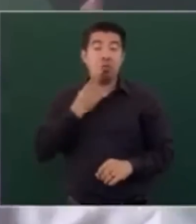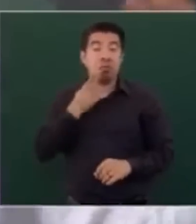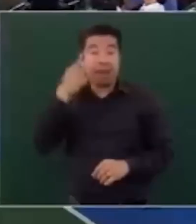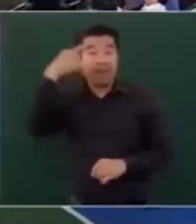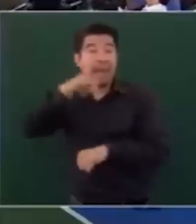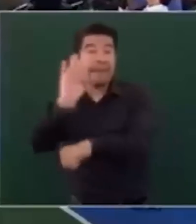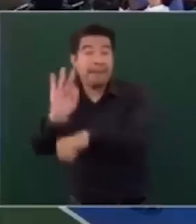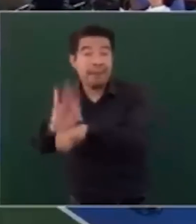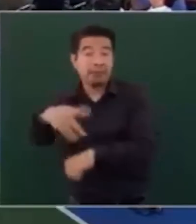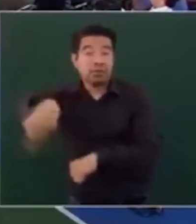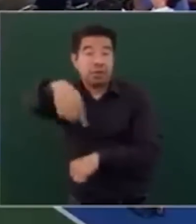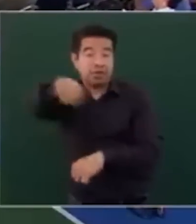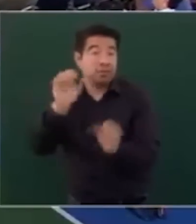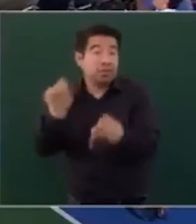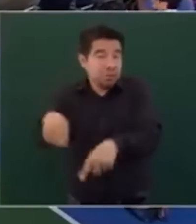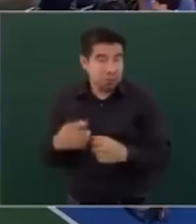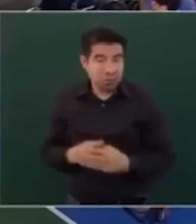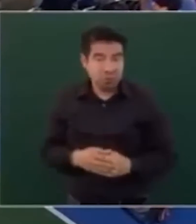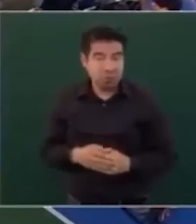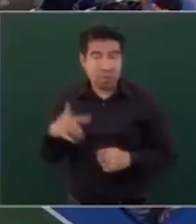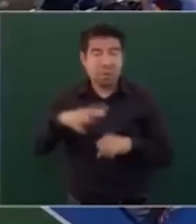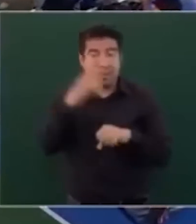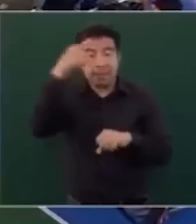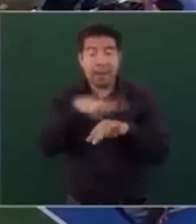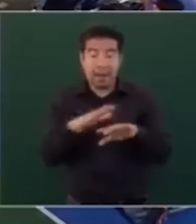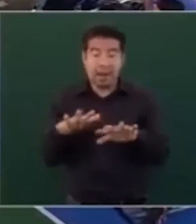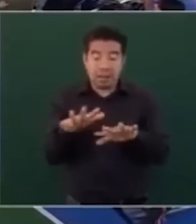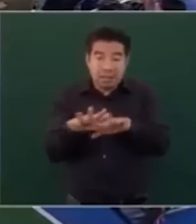impedía que se dieran los cambios.